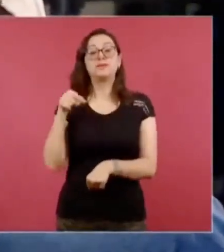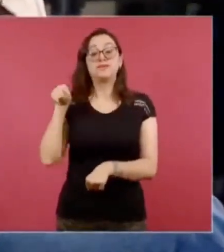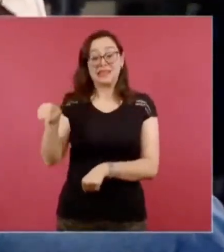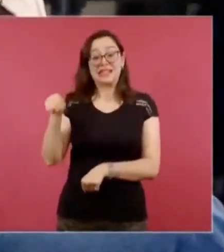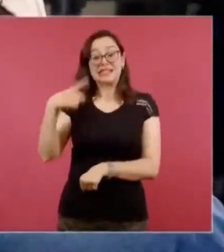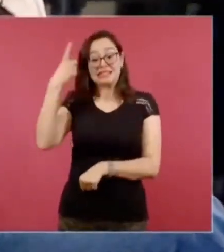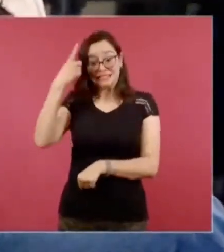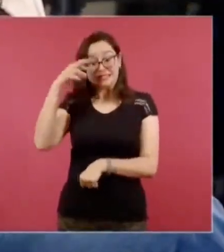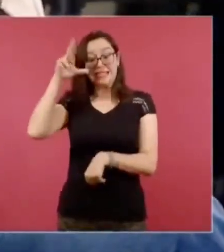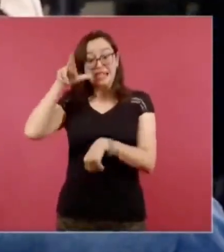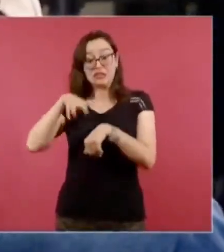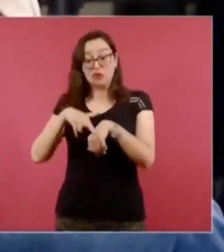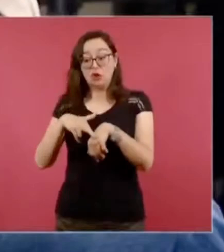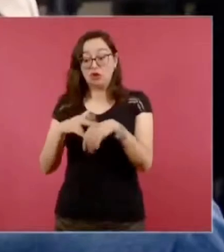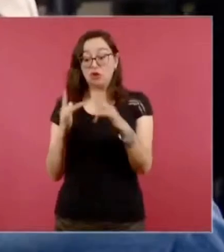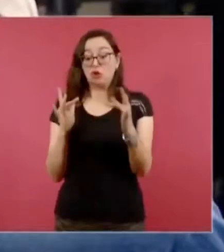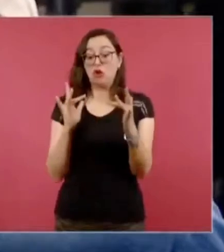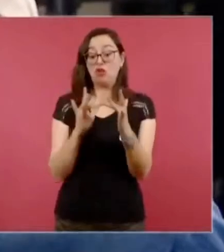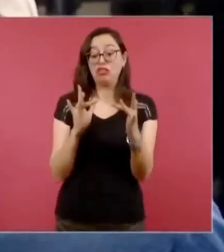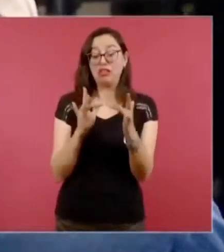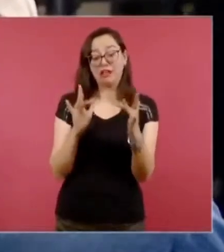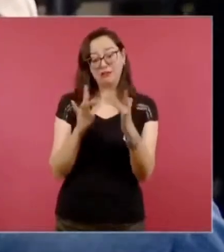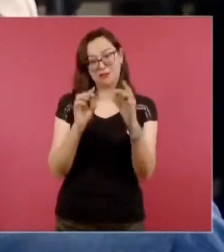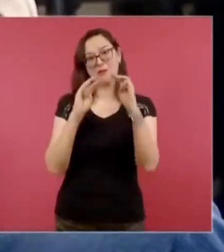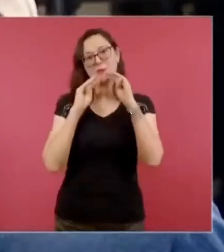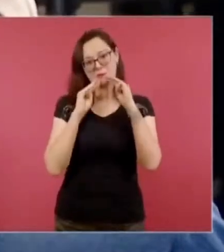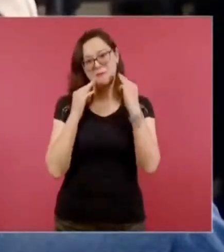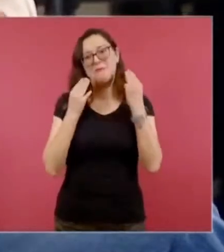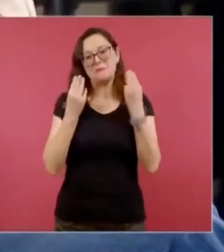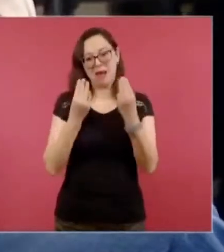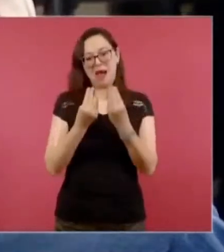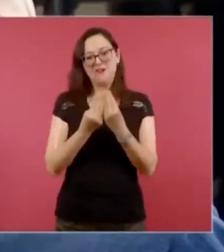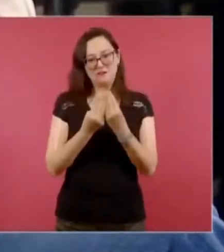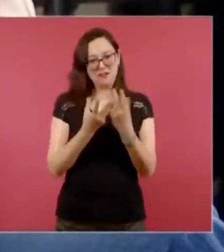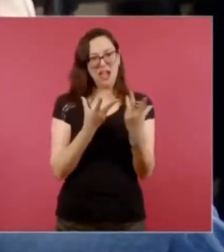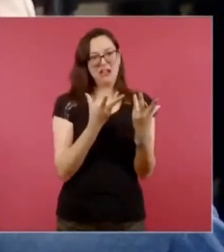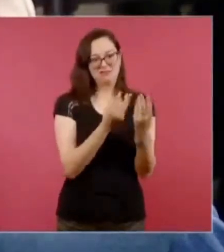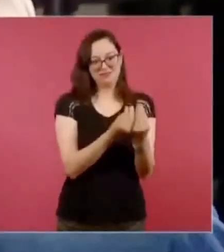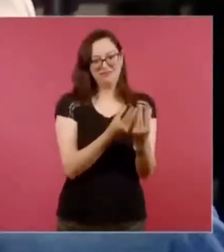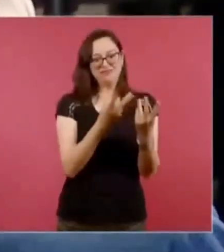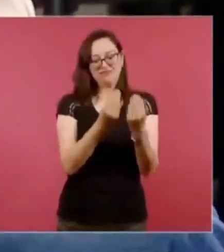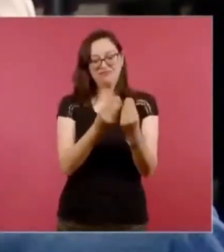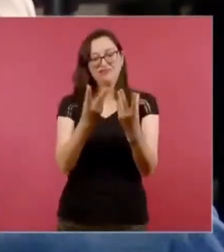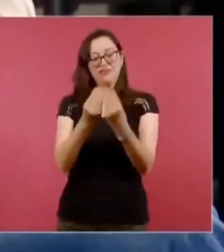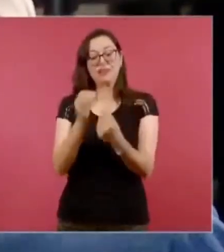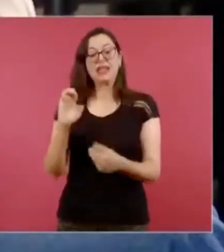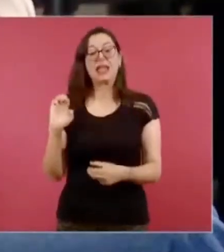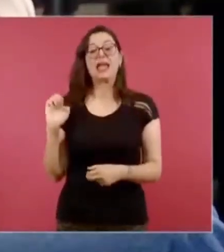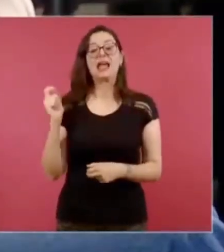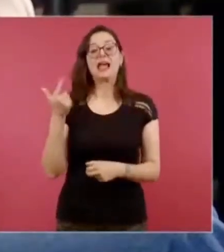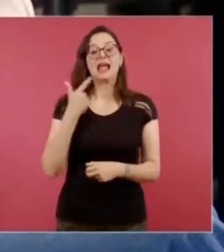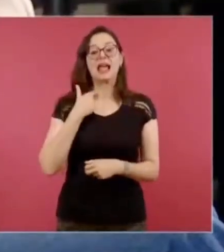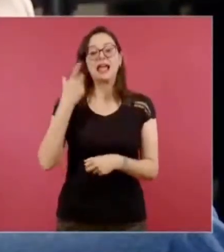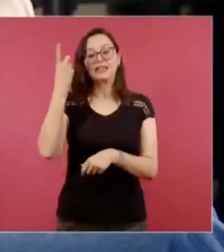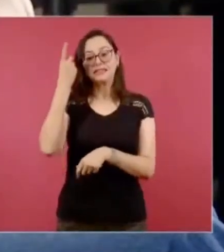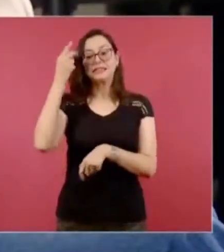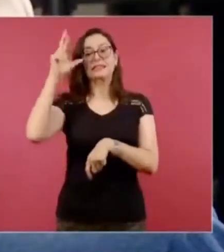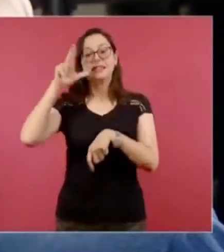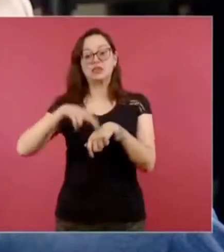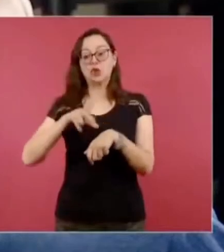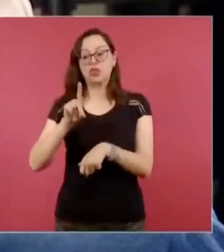fuentes que criticaban a su administración procedían de ahí. El exdirector de la DEA, que fue removido desde